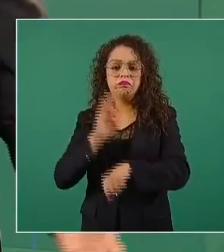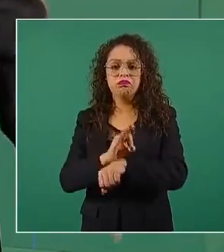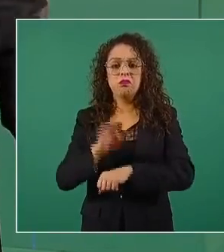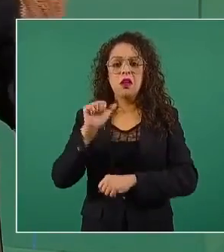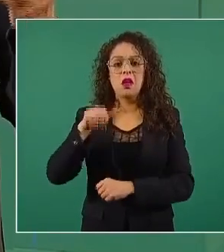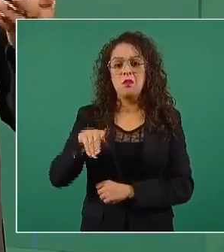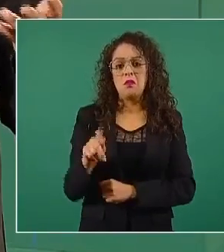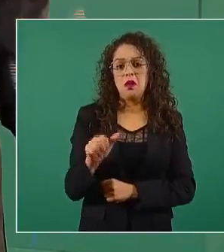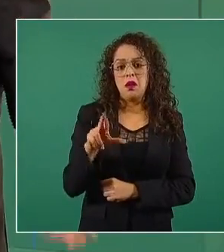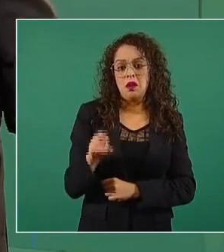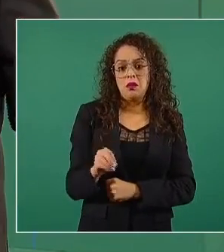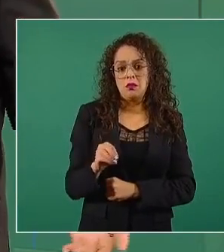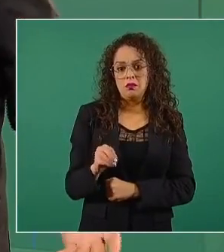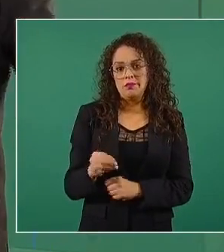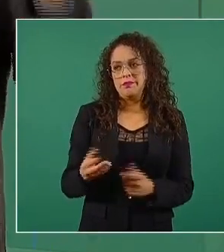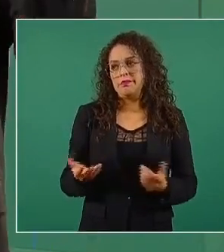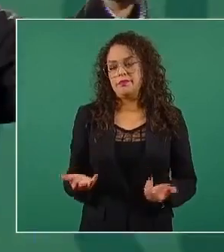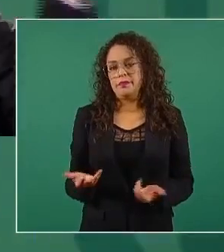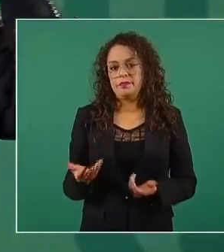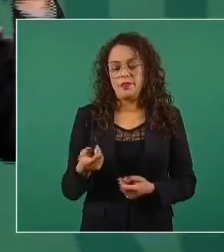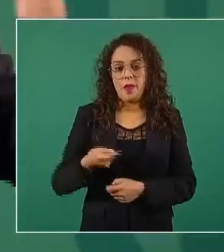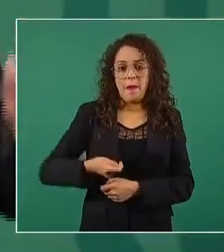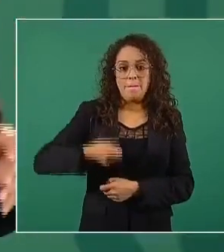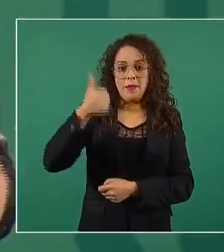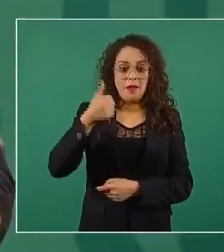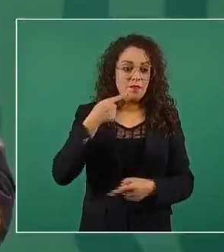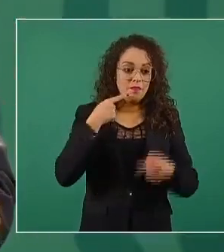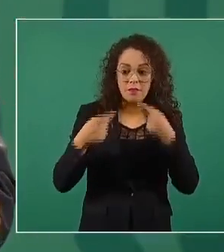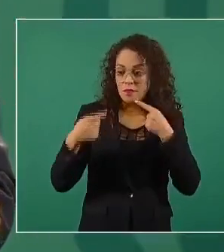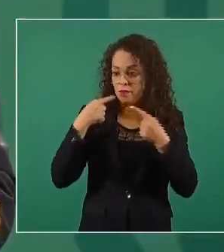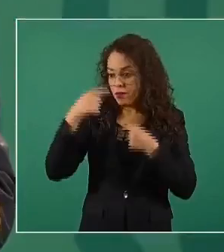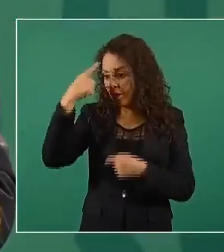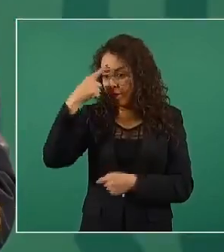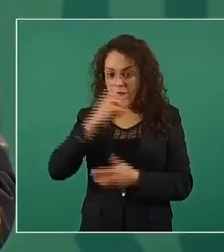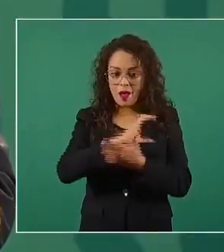Se hicieron las primeras licitaciones y hay amparos.